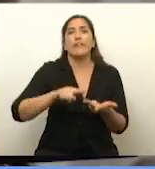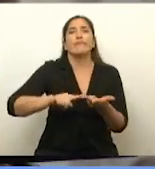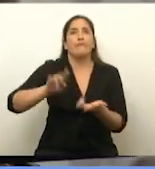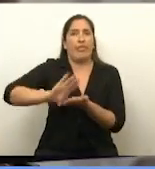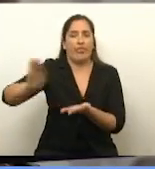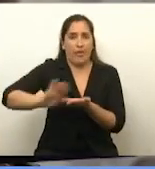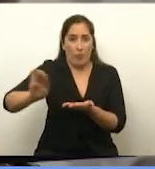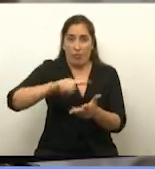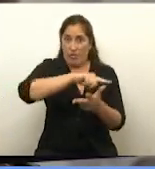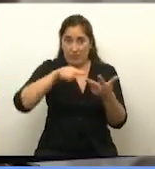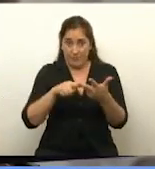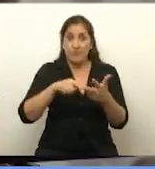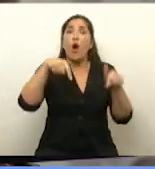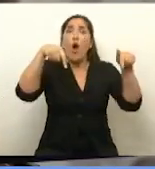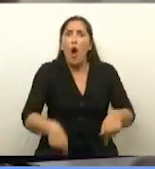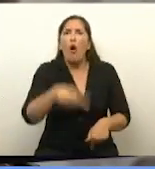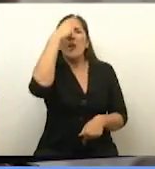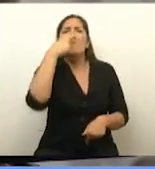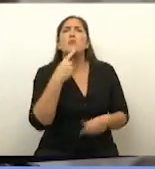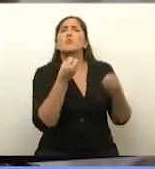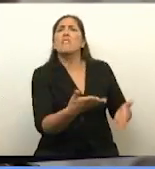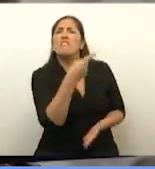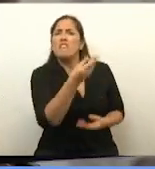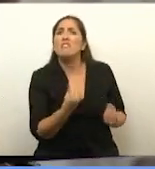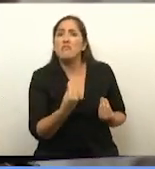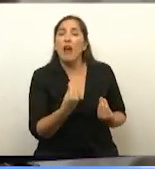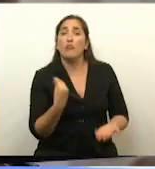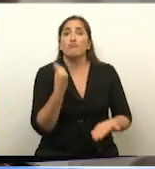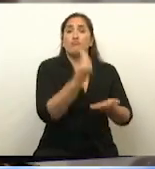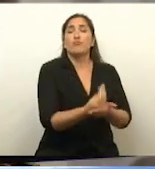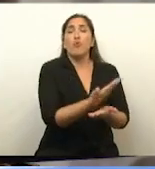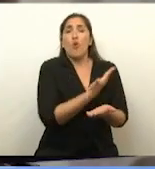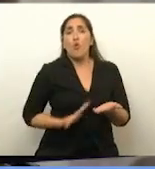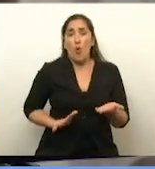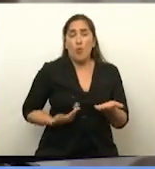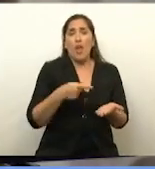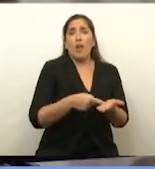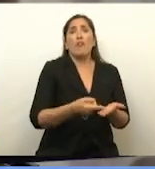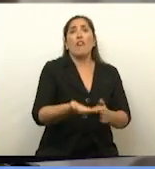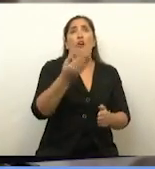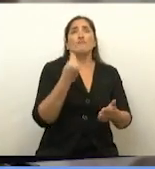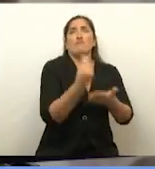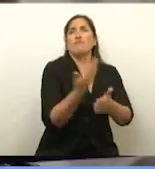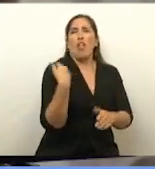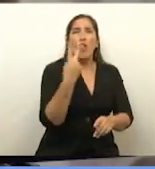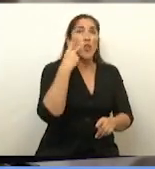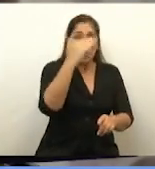portugal a partir de la asunción de un gobierno que llegó en el 2015